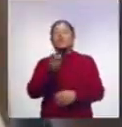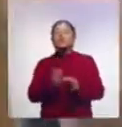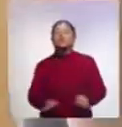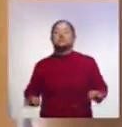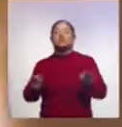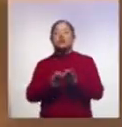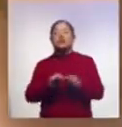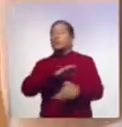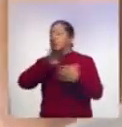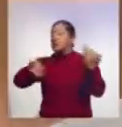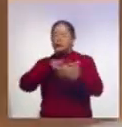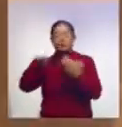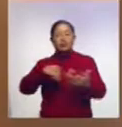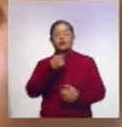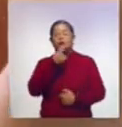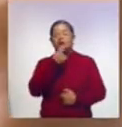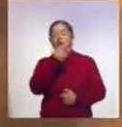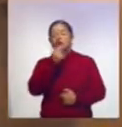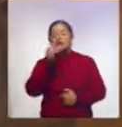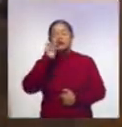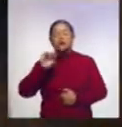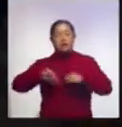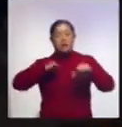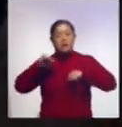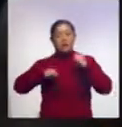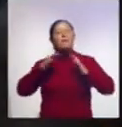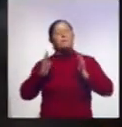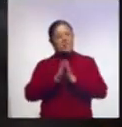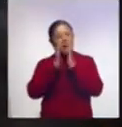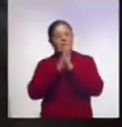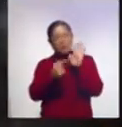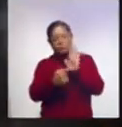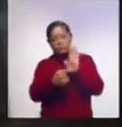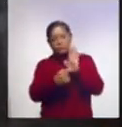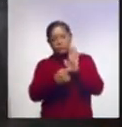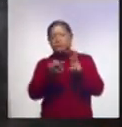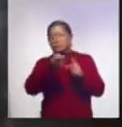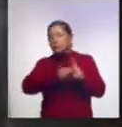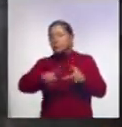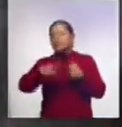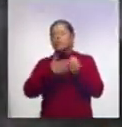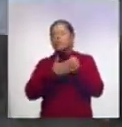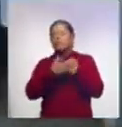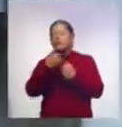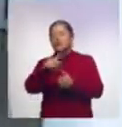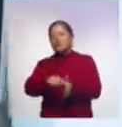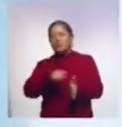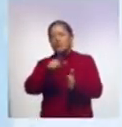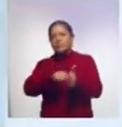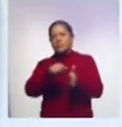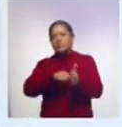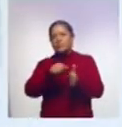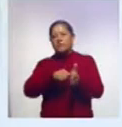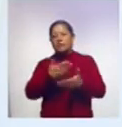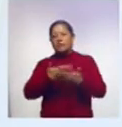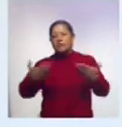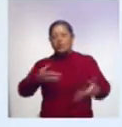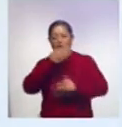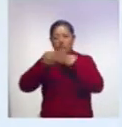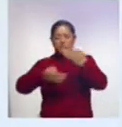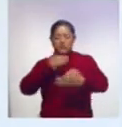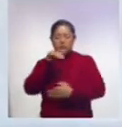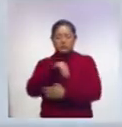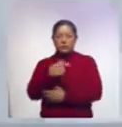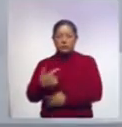que todas las niñas, niños y adolescentes participen durante las pruebas que iniciarán en los próximos meses. Para Ahora Noticias, Marian